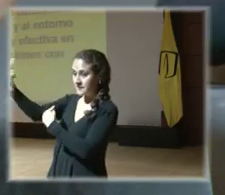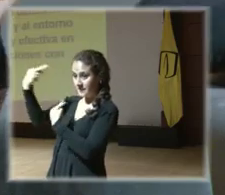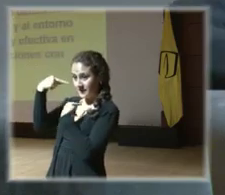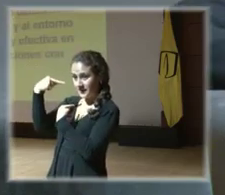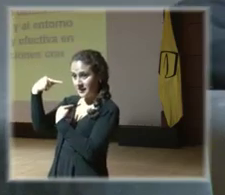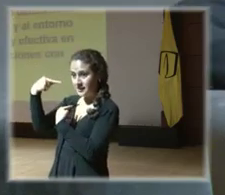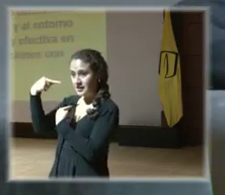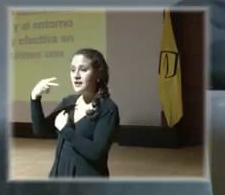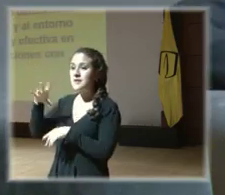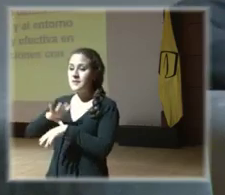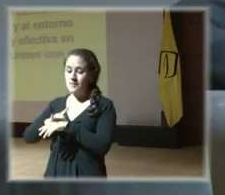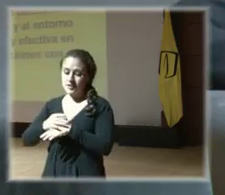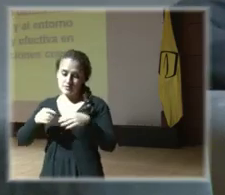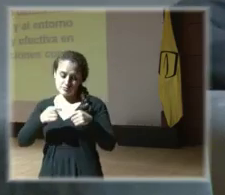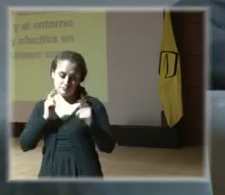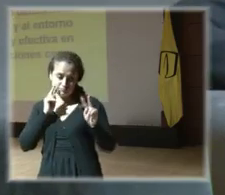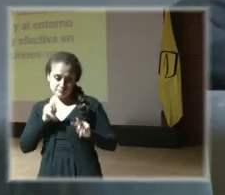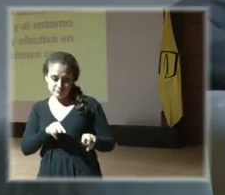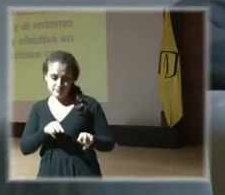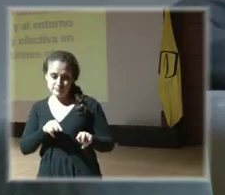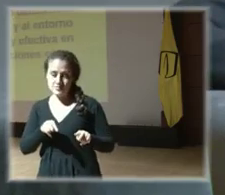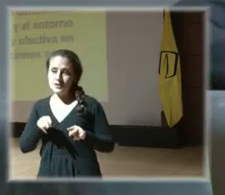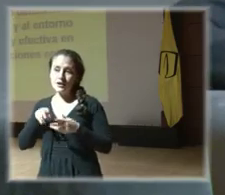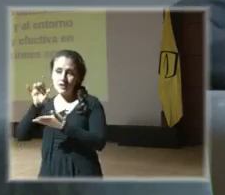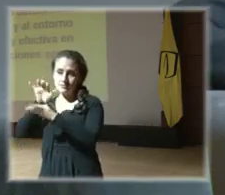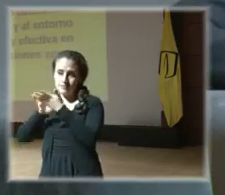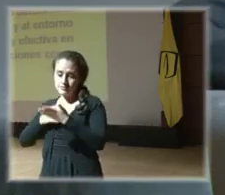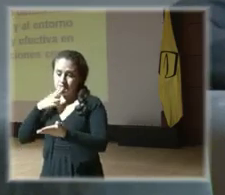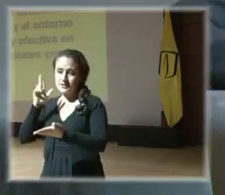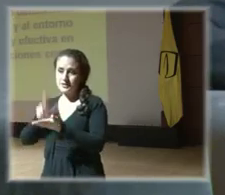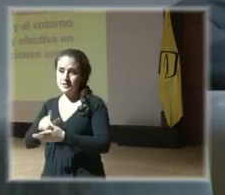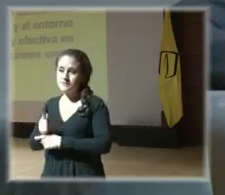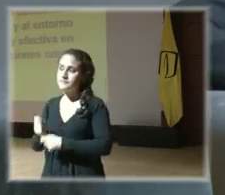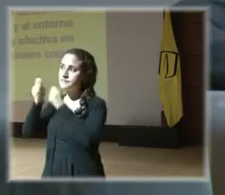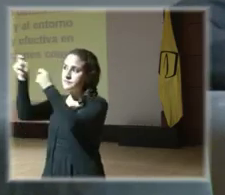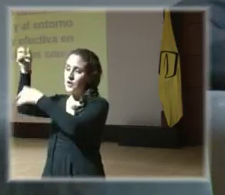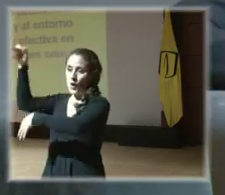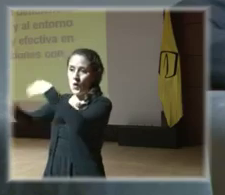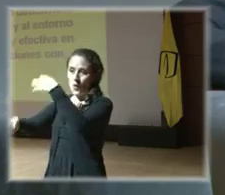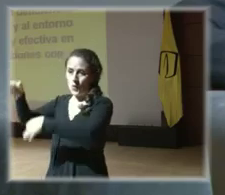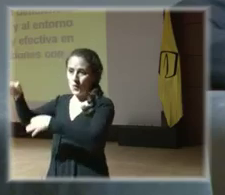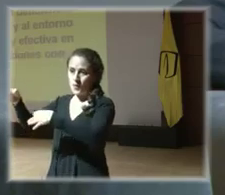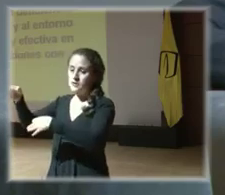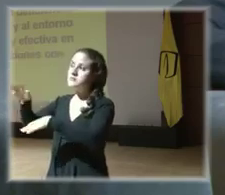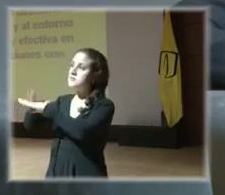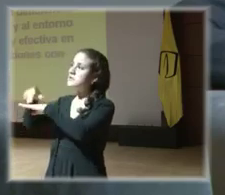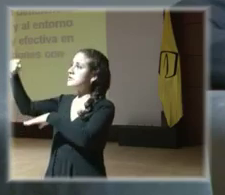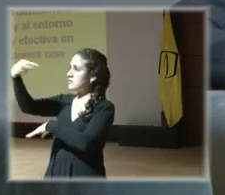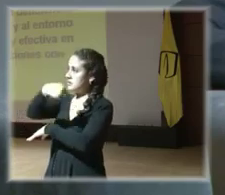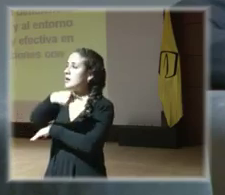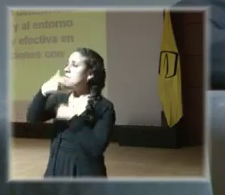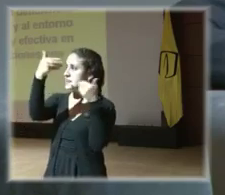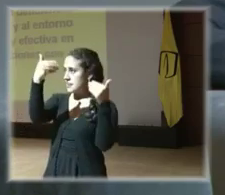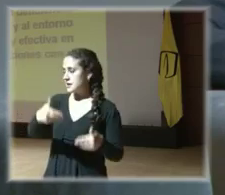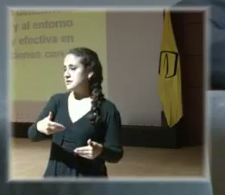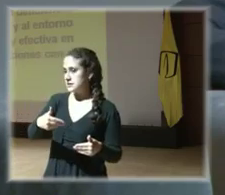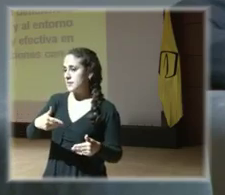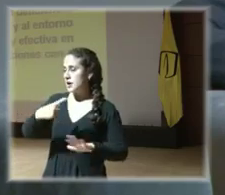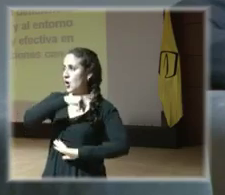quien expide un dictamen que envía al juez directamente diciendo si la persona tiene